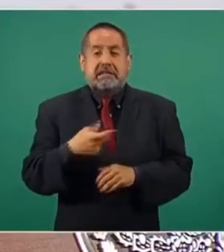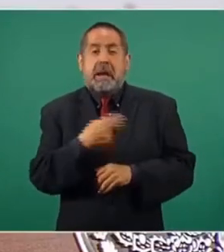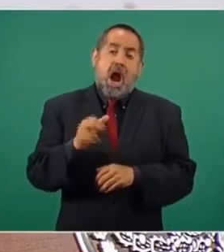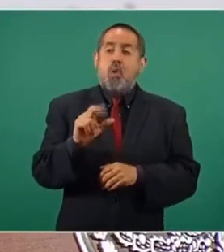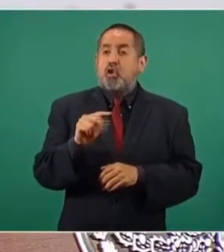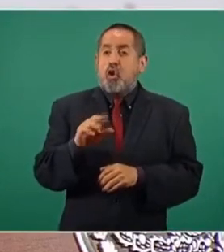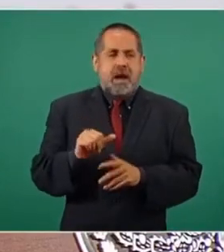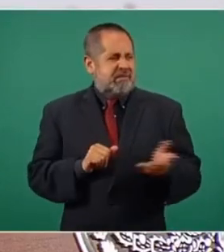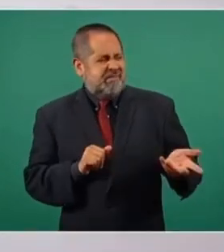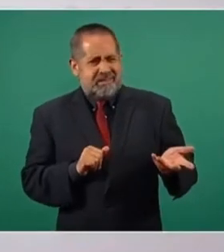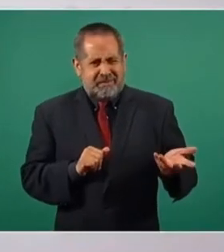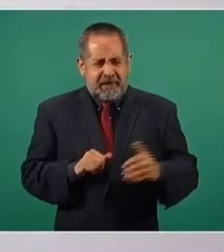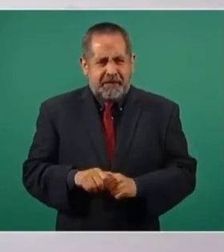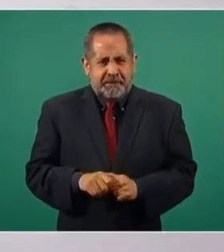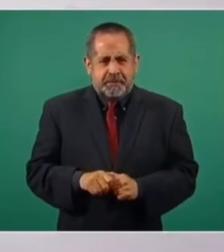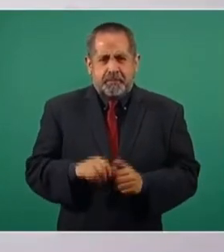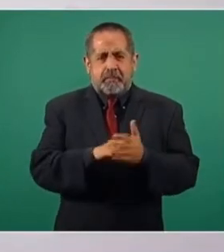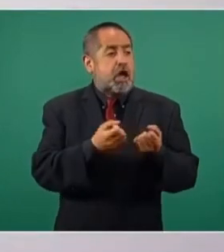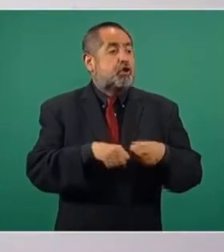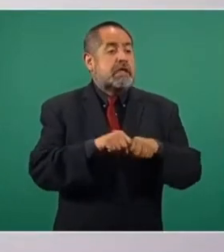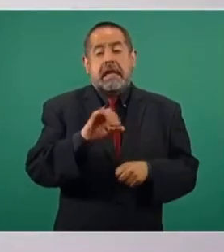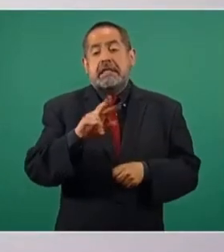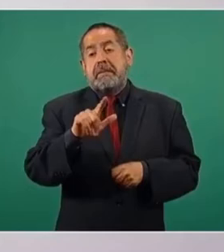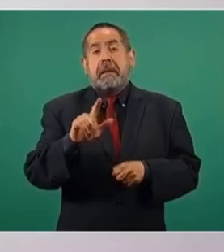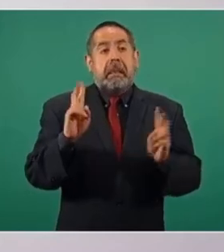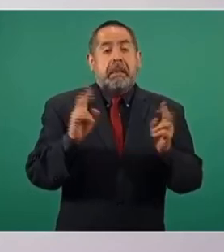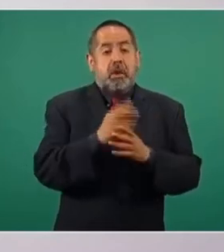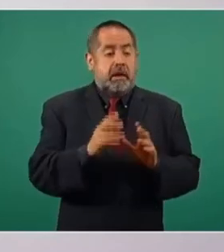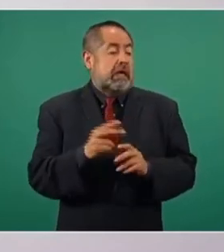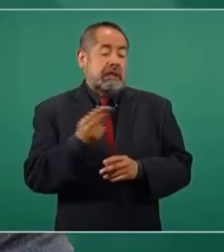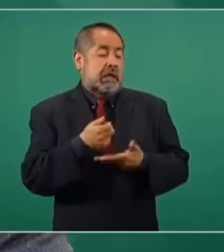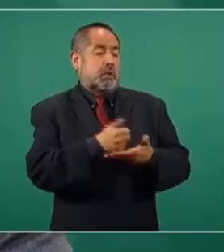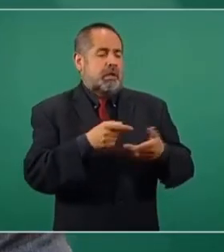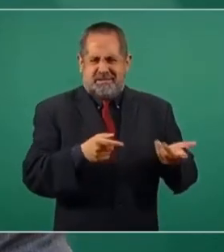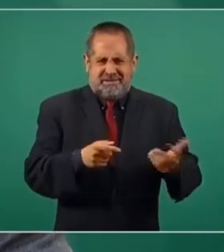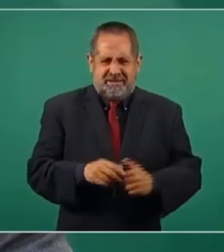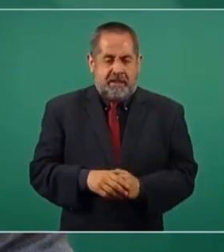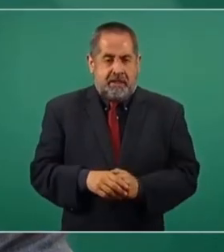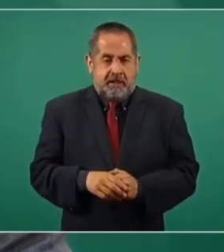autónomas, la sociedad civil que se puso de moda porque necesitaban